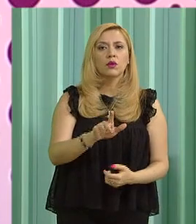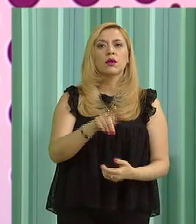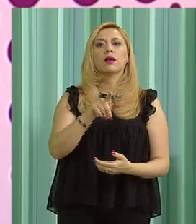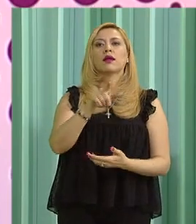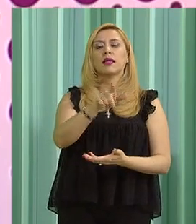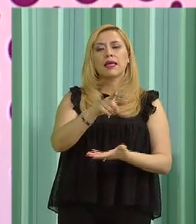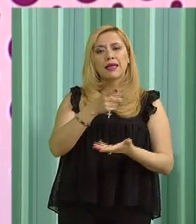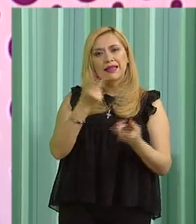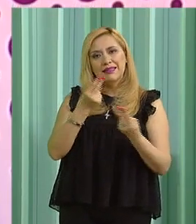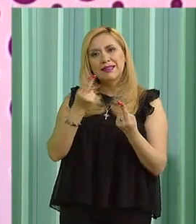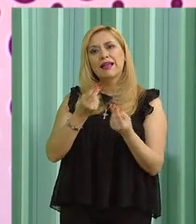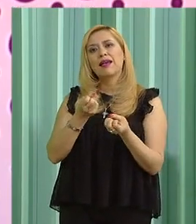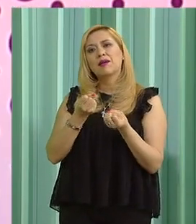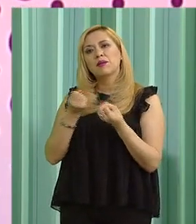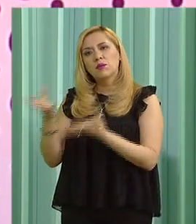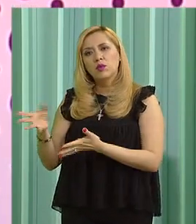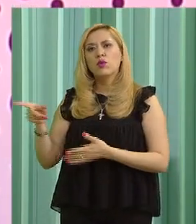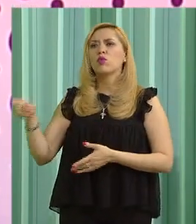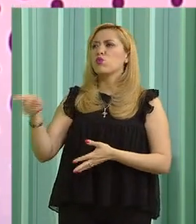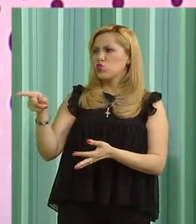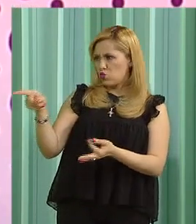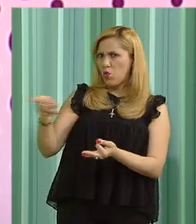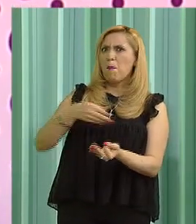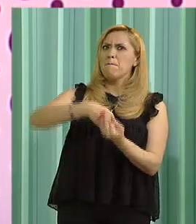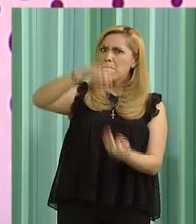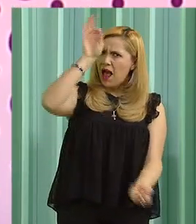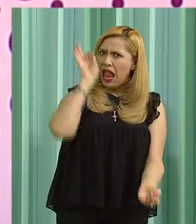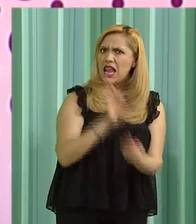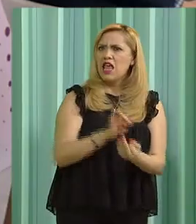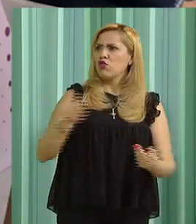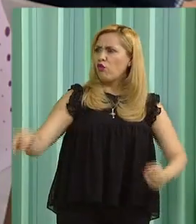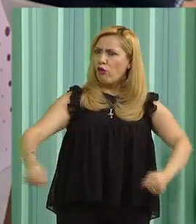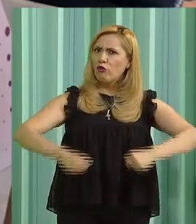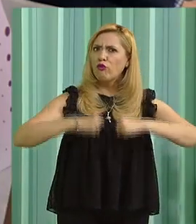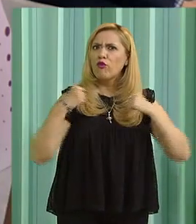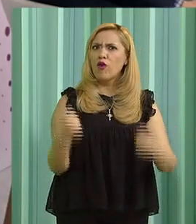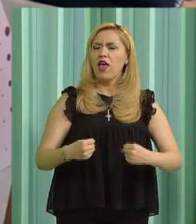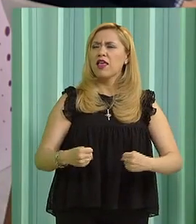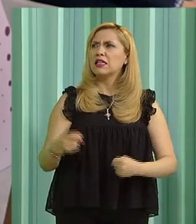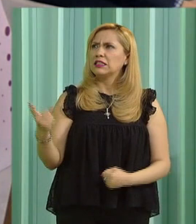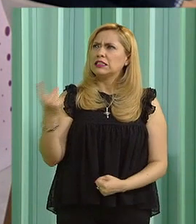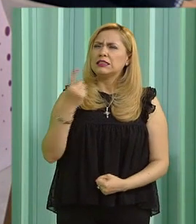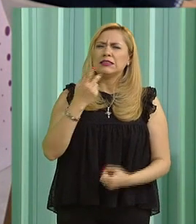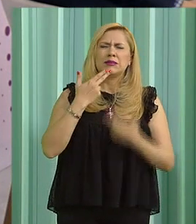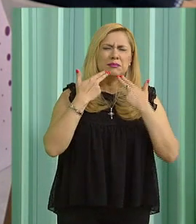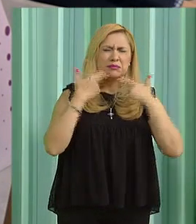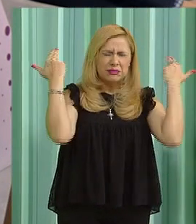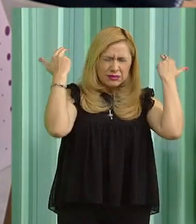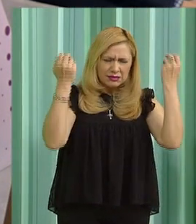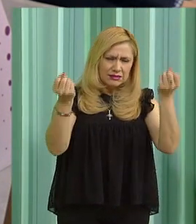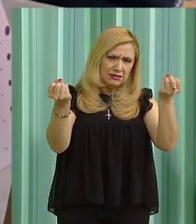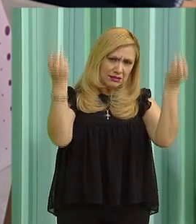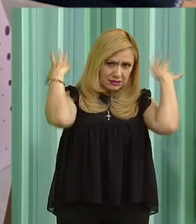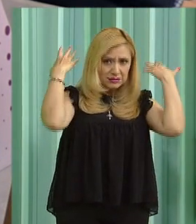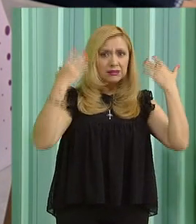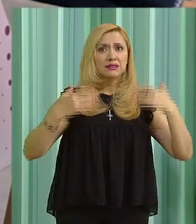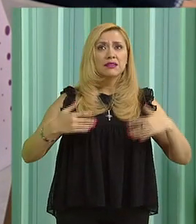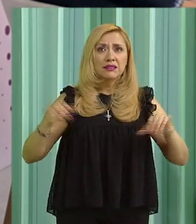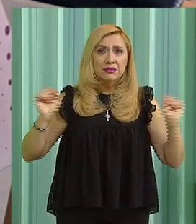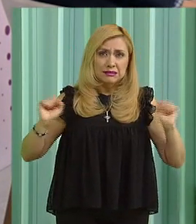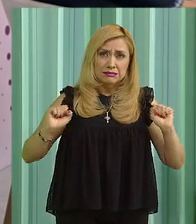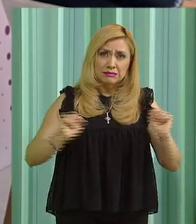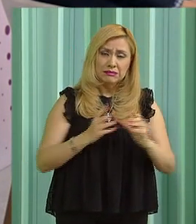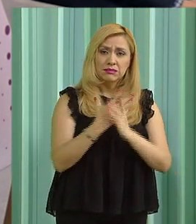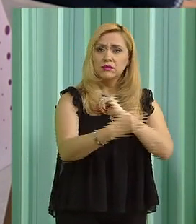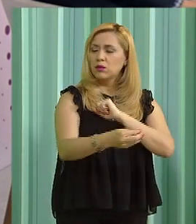muy valientes, muy fuertes, que son personas que han hecho algo que poca